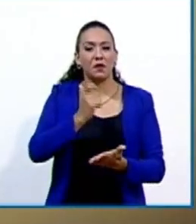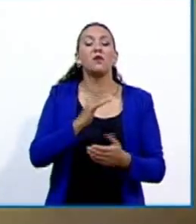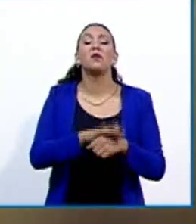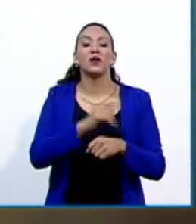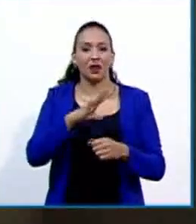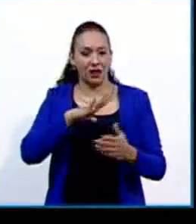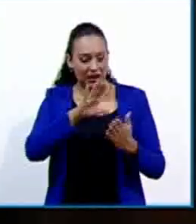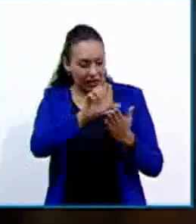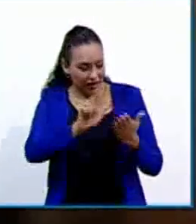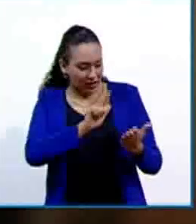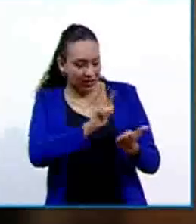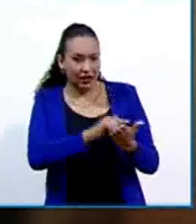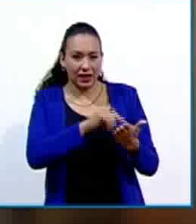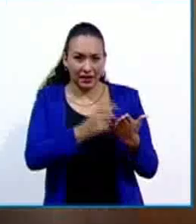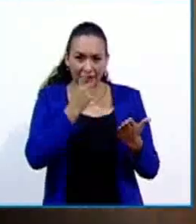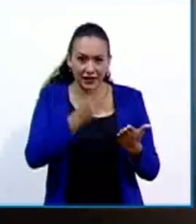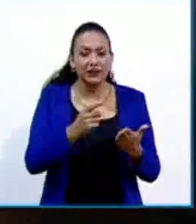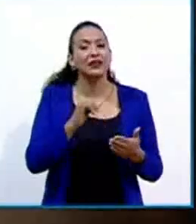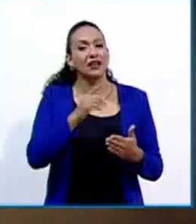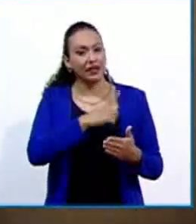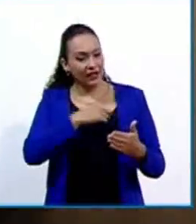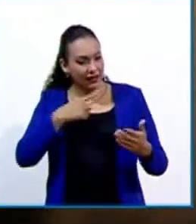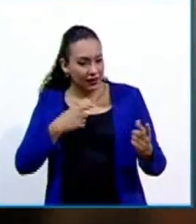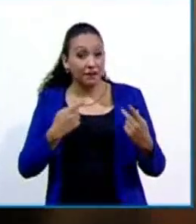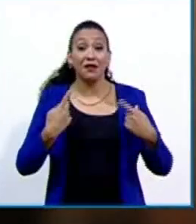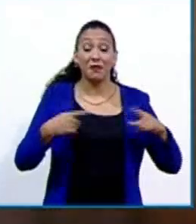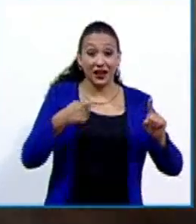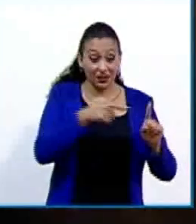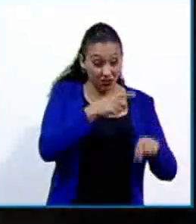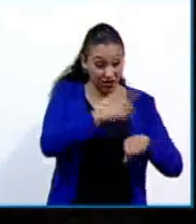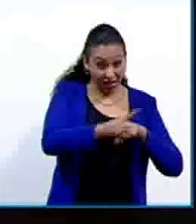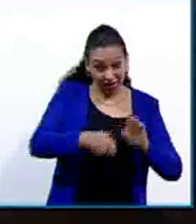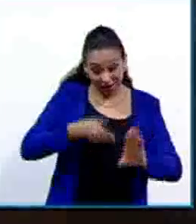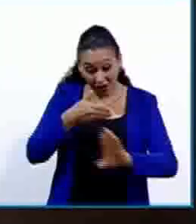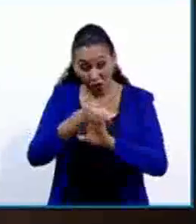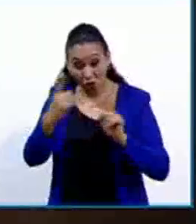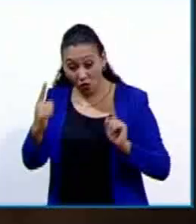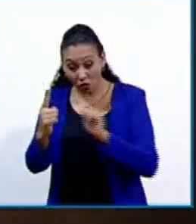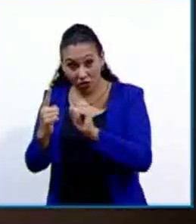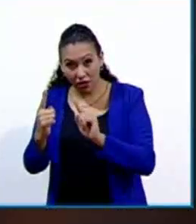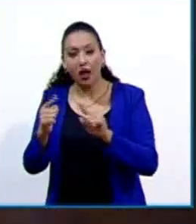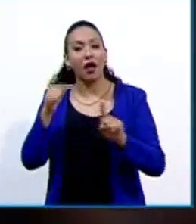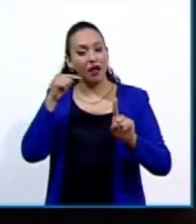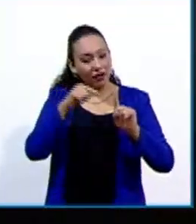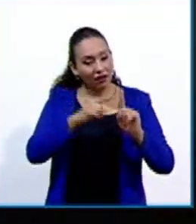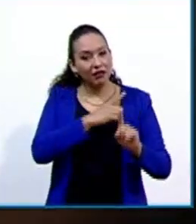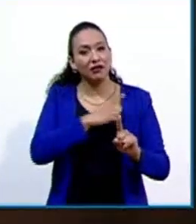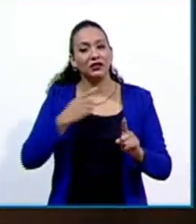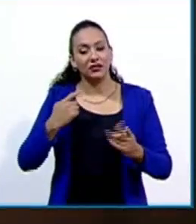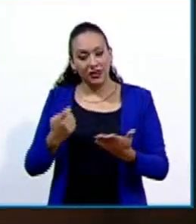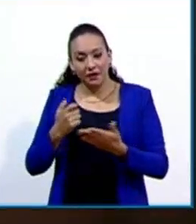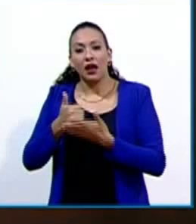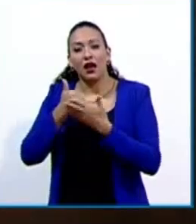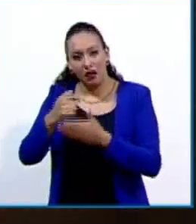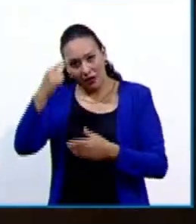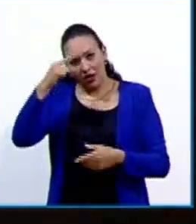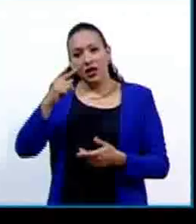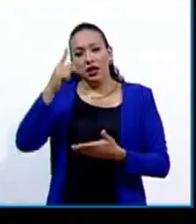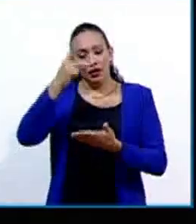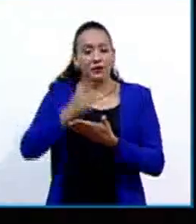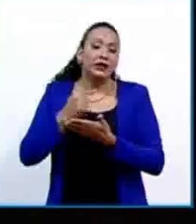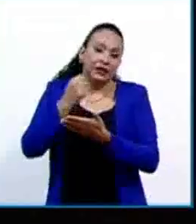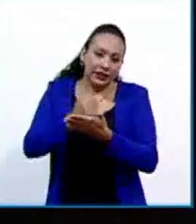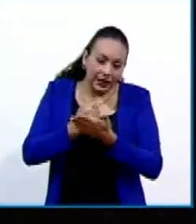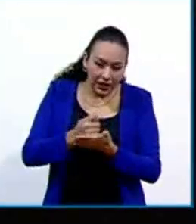constitucional del derecho a la reparación integral del daño, cuyo fin es restituir, rehabilitar, compensar, satisfacer